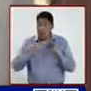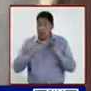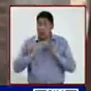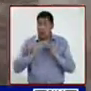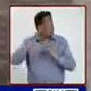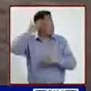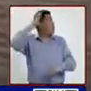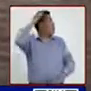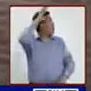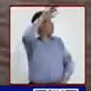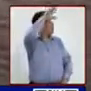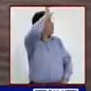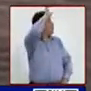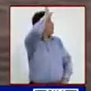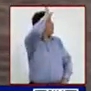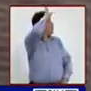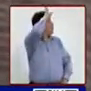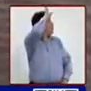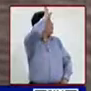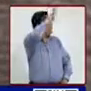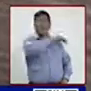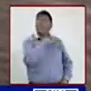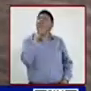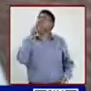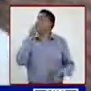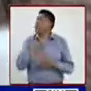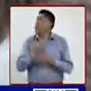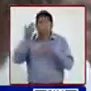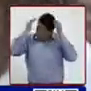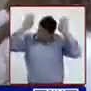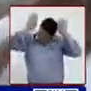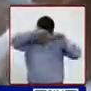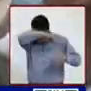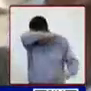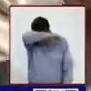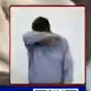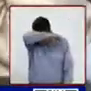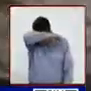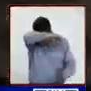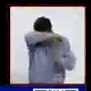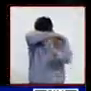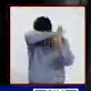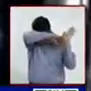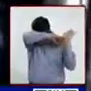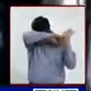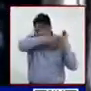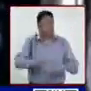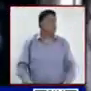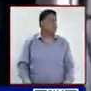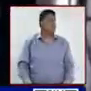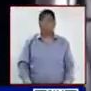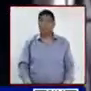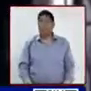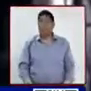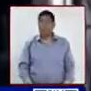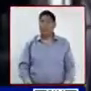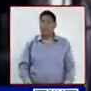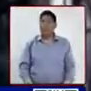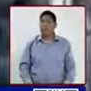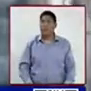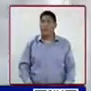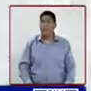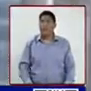domicilio? No sabemos nada nosotros. ¿De quién es la mercadería? No sé, pues deben ser de la aduana, si no saben nada.